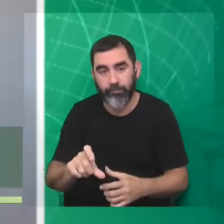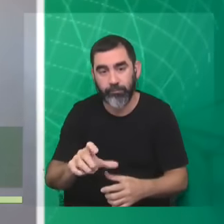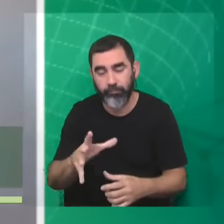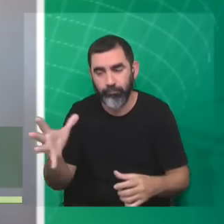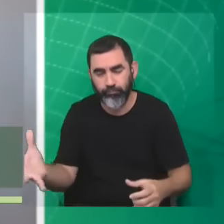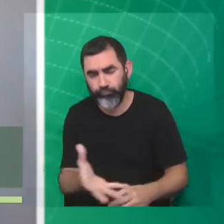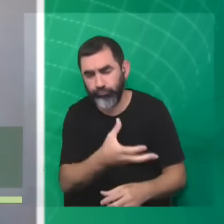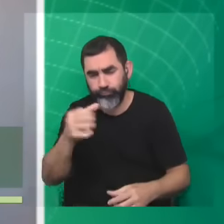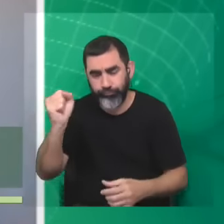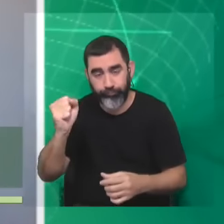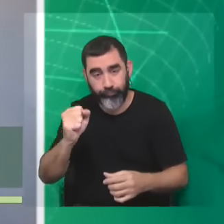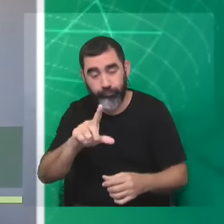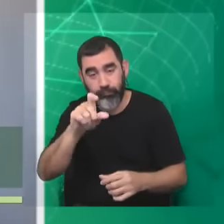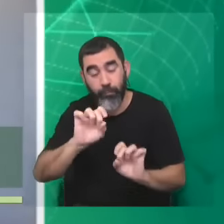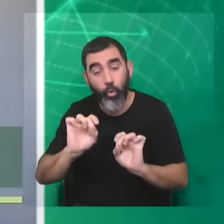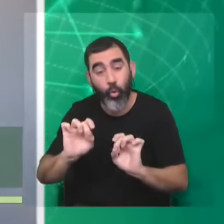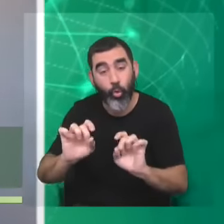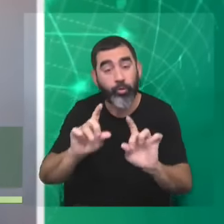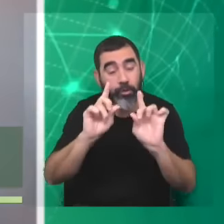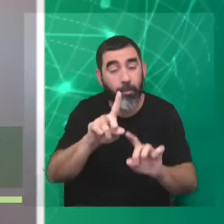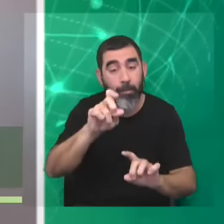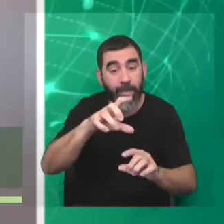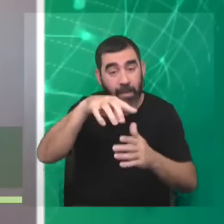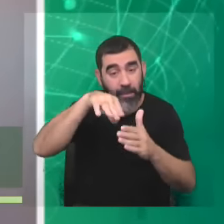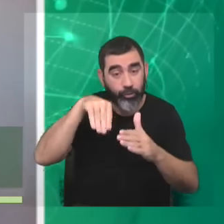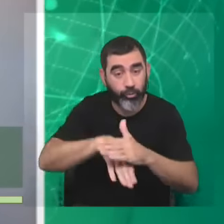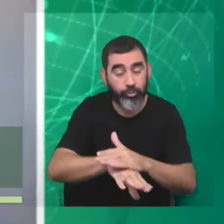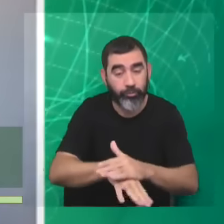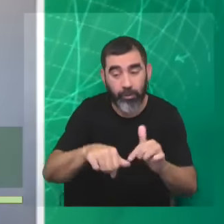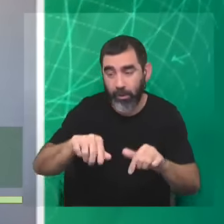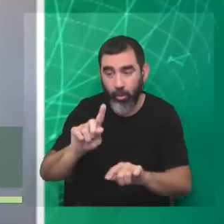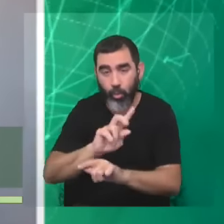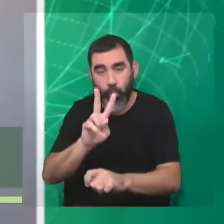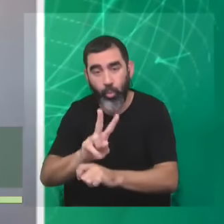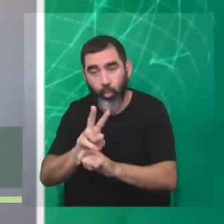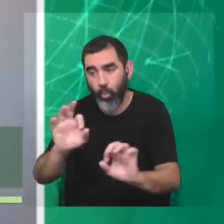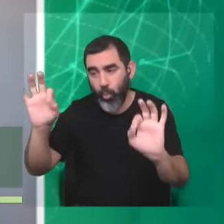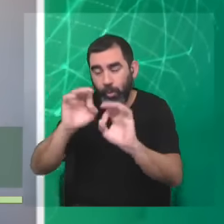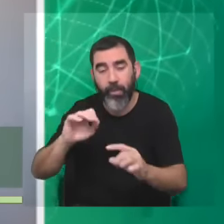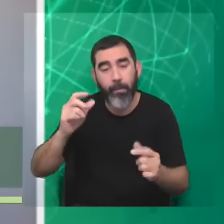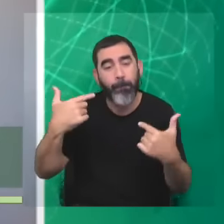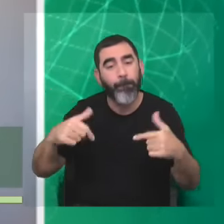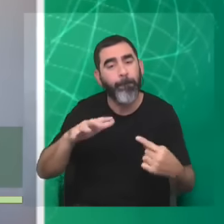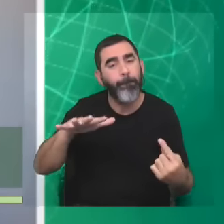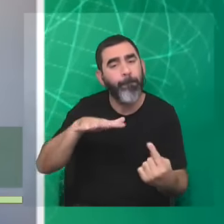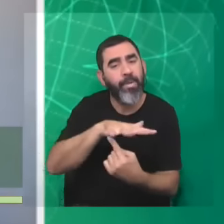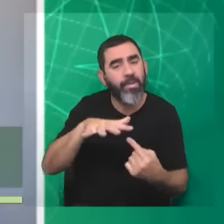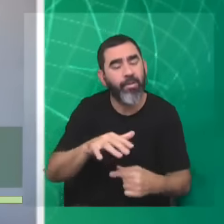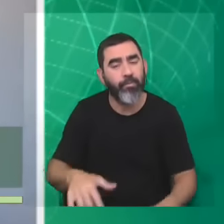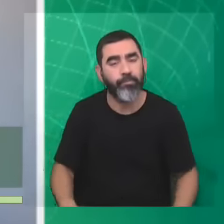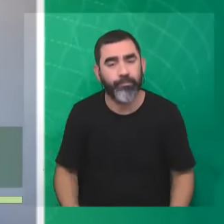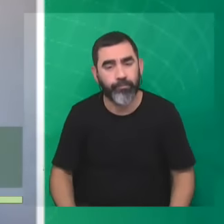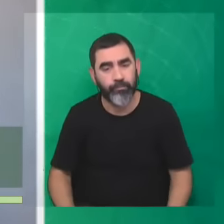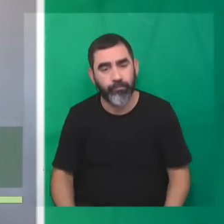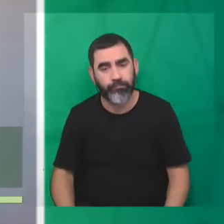sobreexplotación y del agua subterránea y acá no se está cuidando no hay medidas del Ministerio de ambiente no